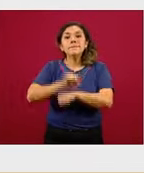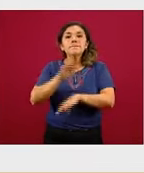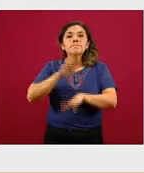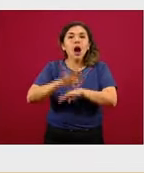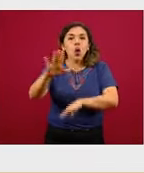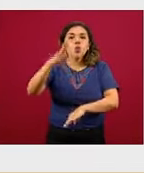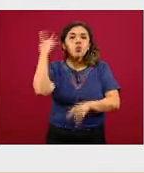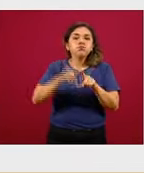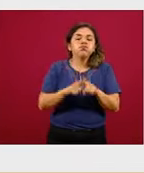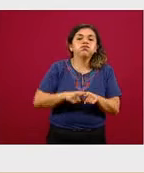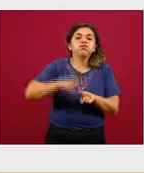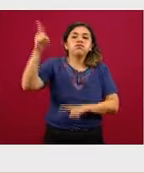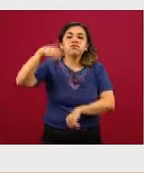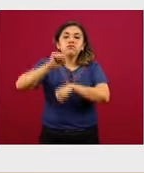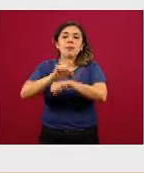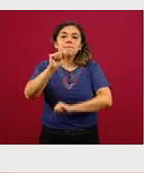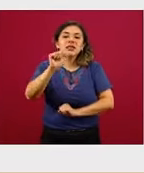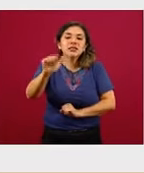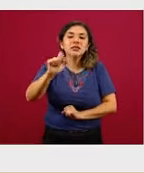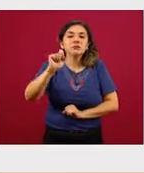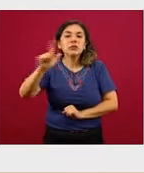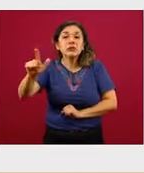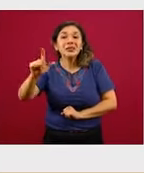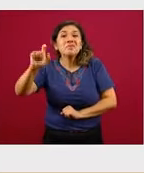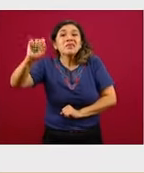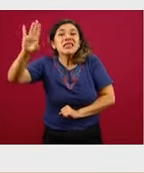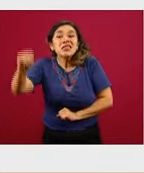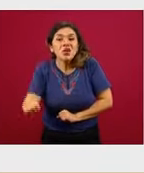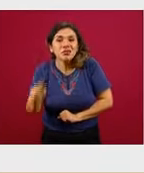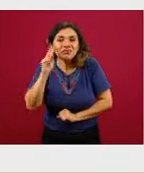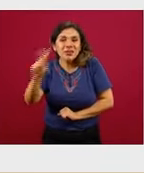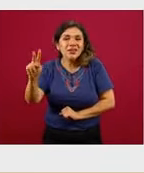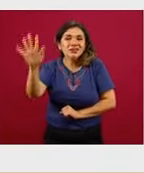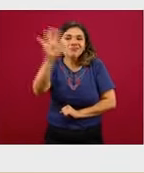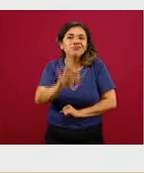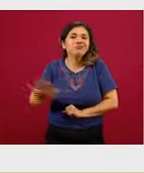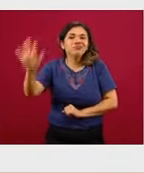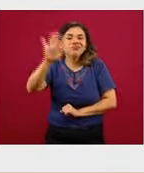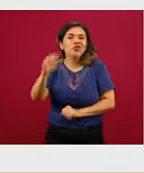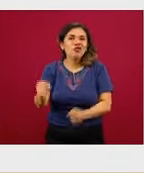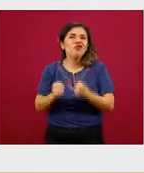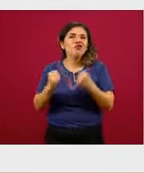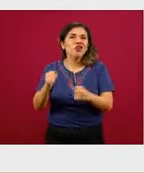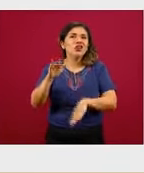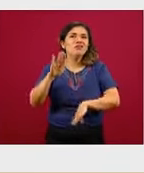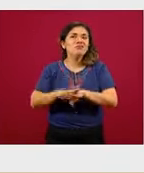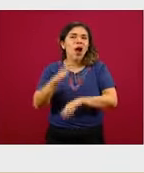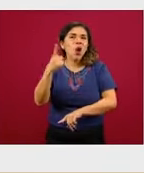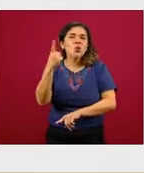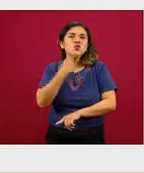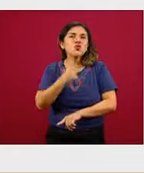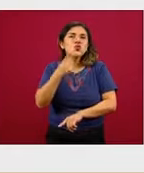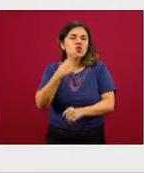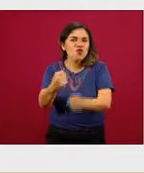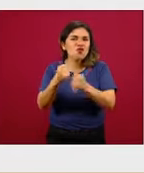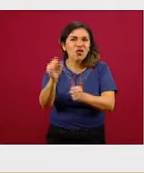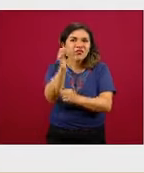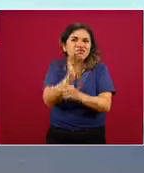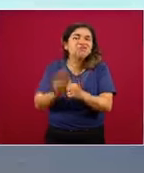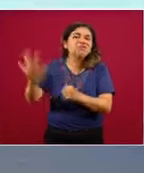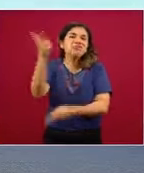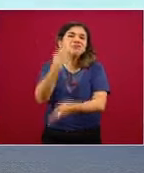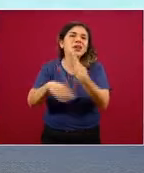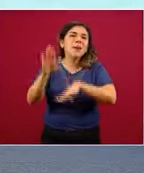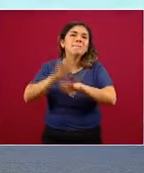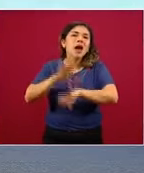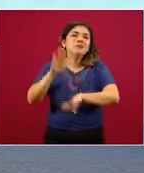aceleración importante, semana 26, 27, y en la 29 vean cómo va hacia arriba la dispersión de la enfermedad,